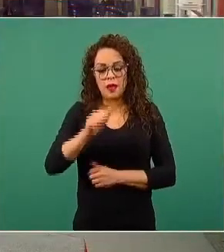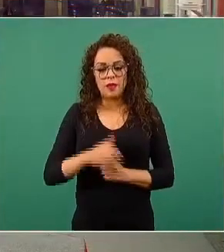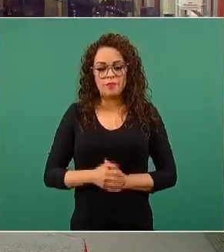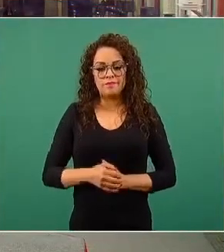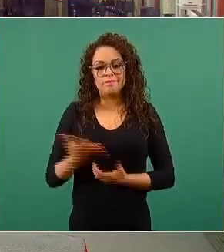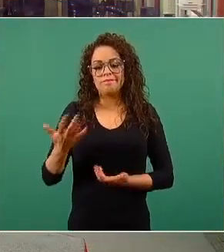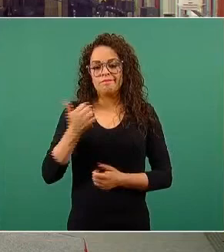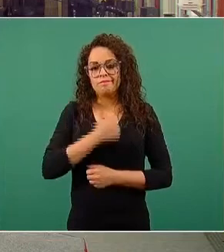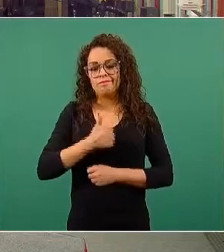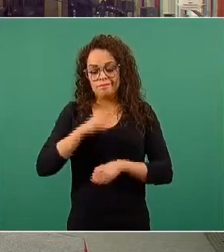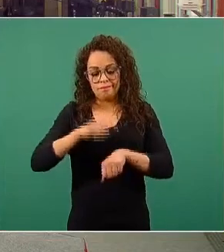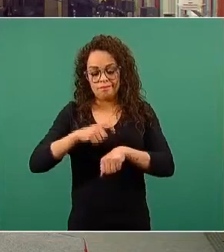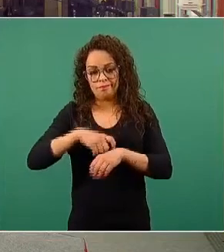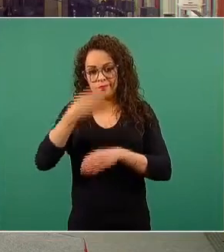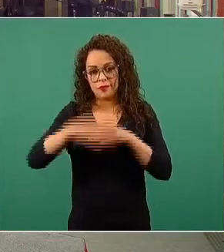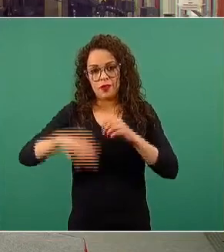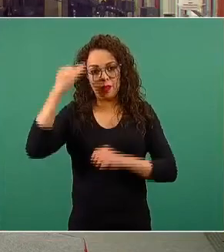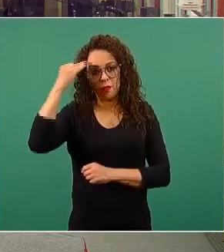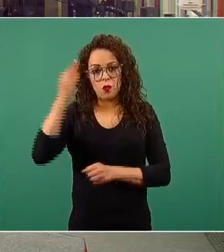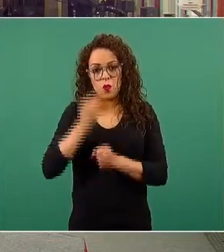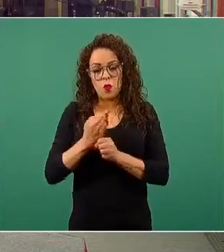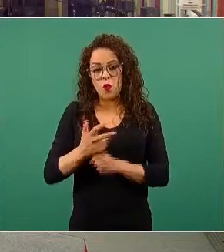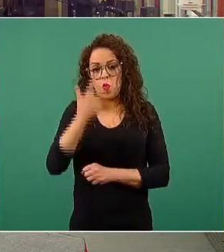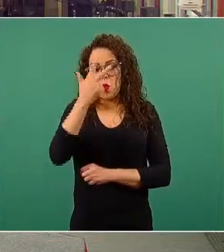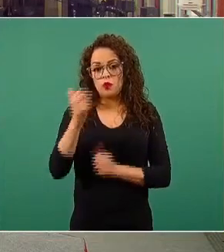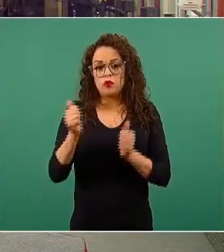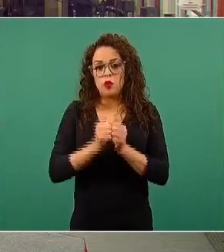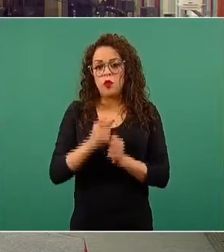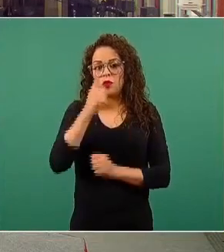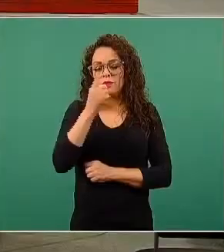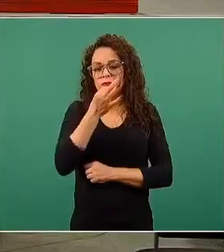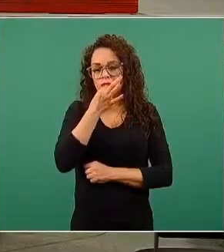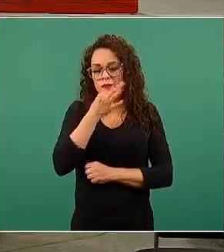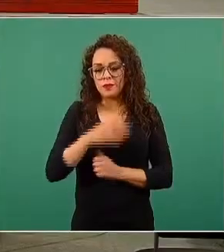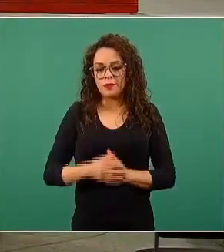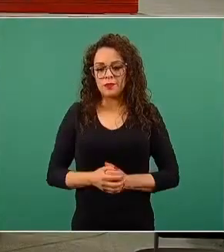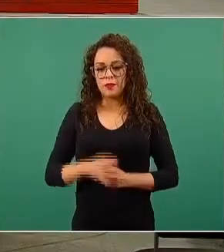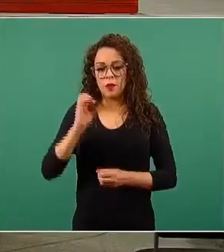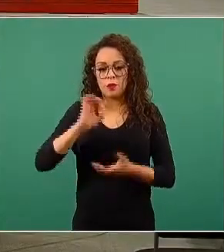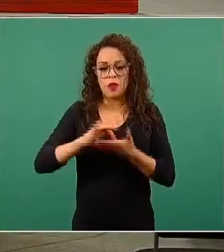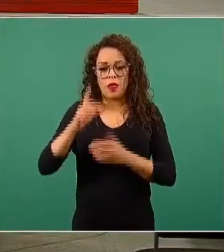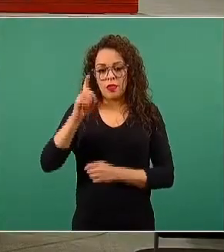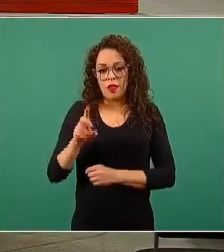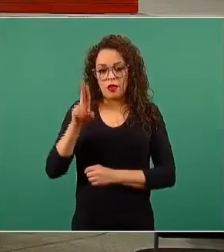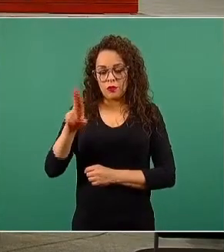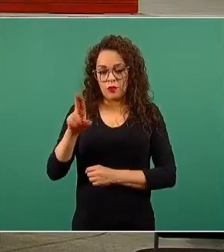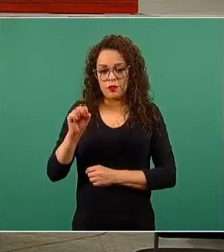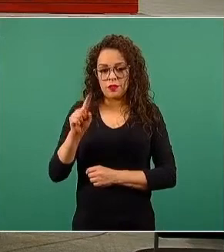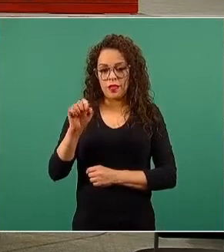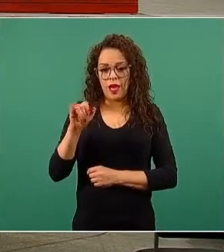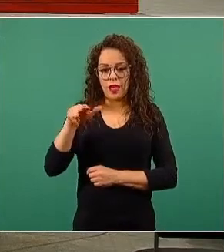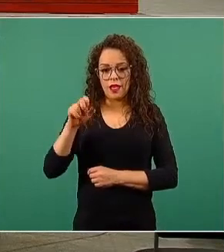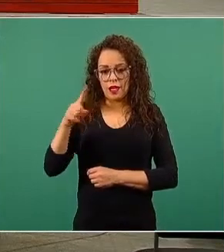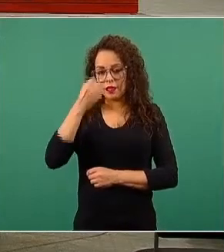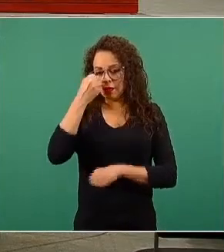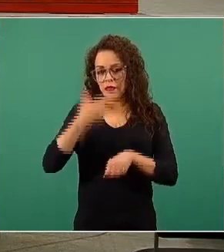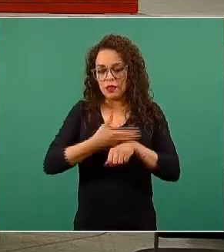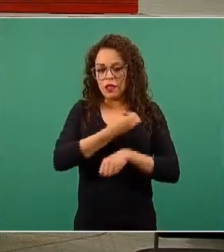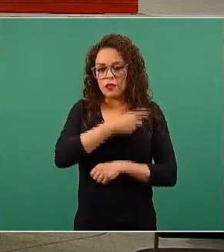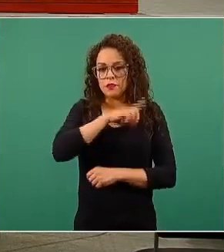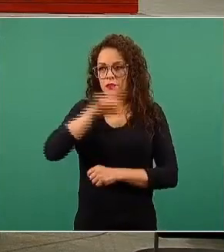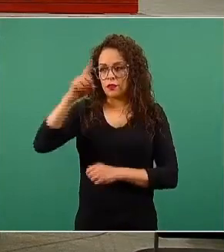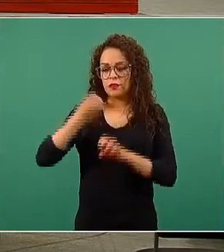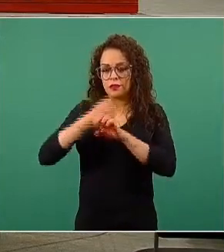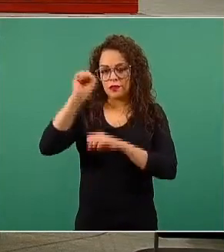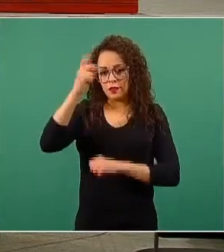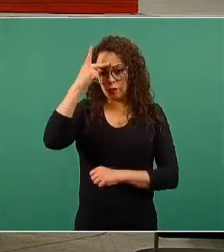Desafortunadamente se nos acaba el tiempo, son las 8:01. Le agradecemos al doctor Miguel Lutzo Steiner, secretario de Salud del Estado de San Luis Potosí, por